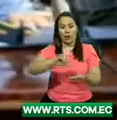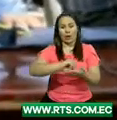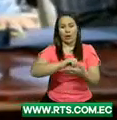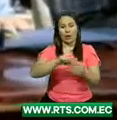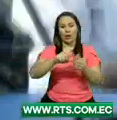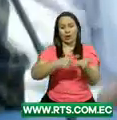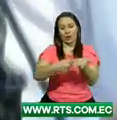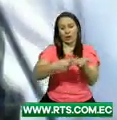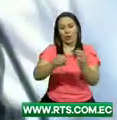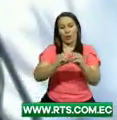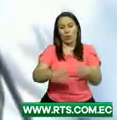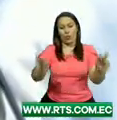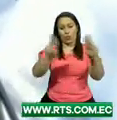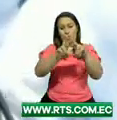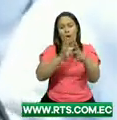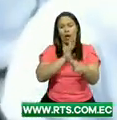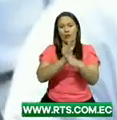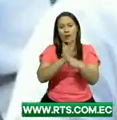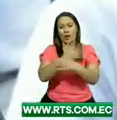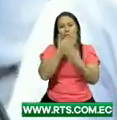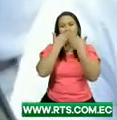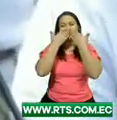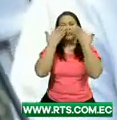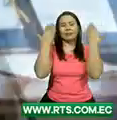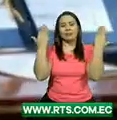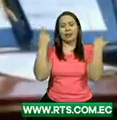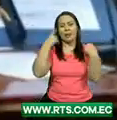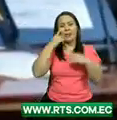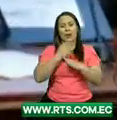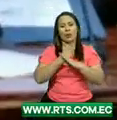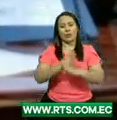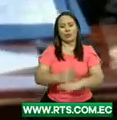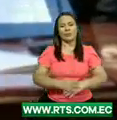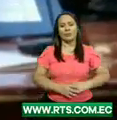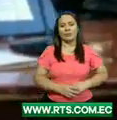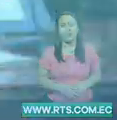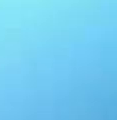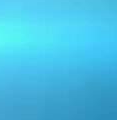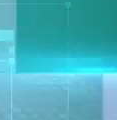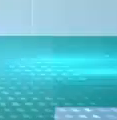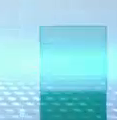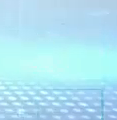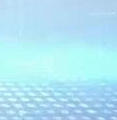de la amazona será uno de los temas de abordar informó javier rosero